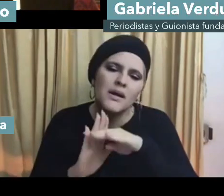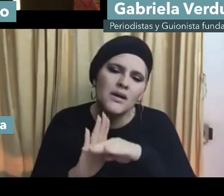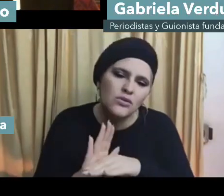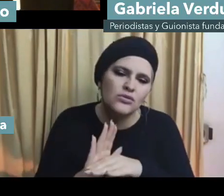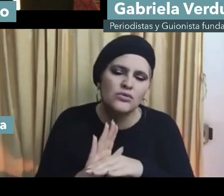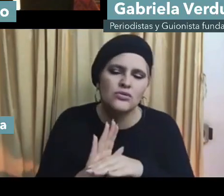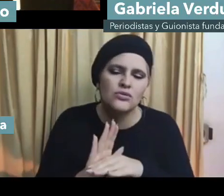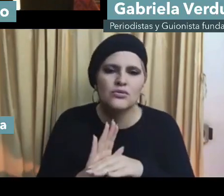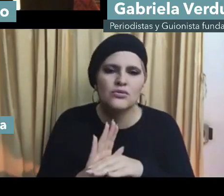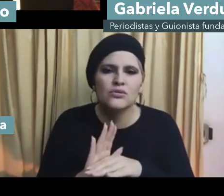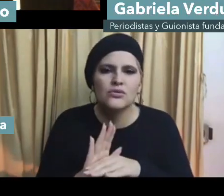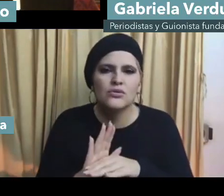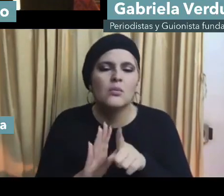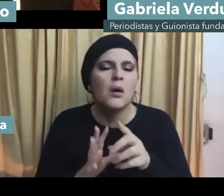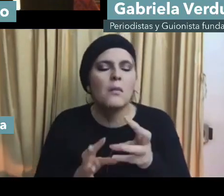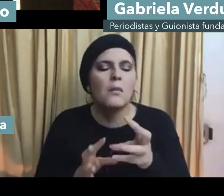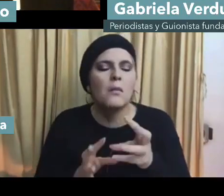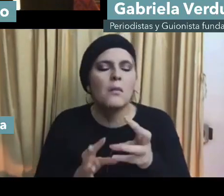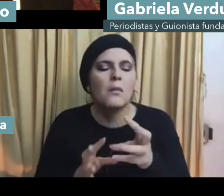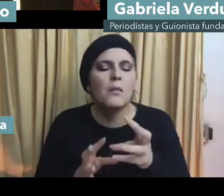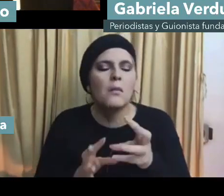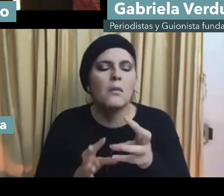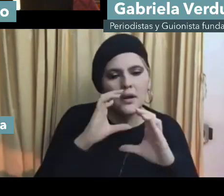comunicacional es